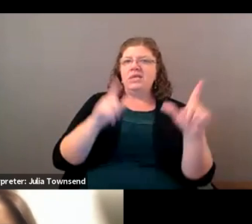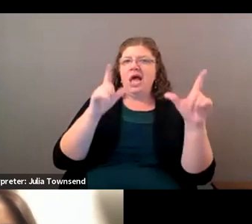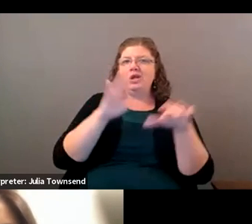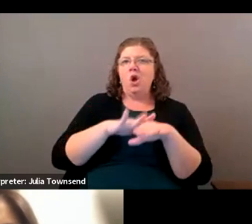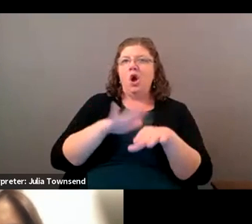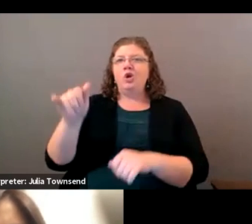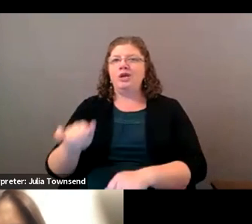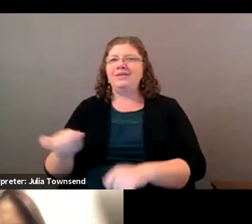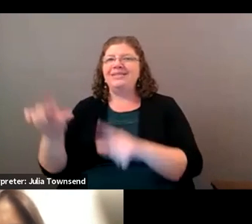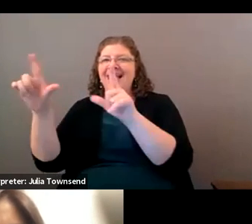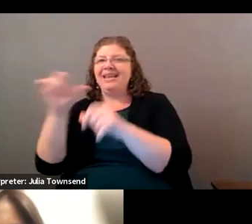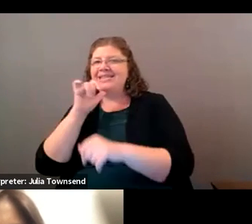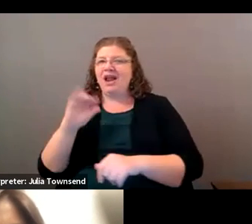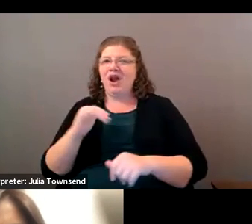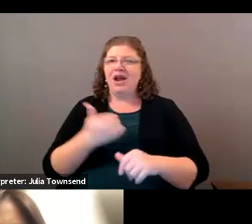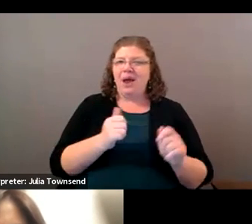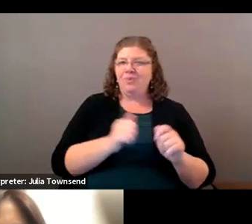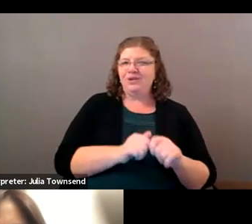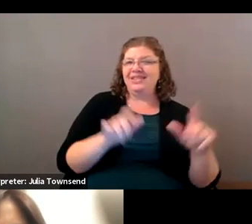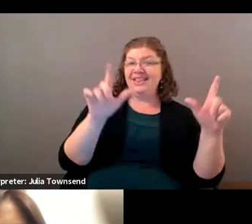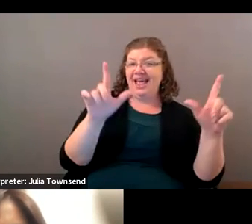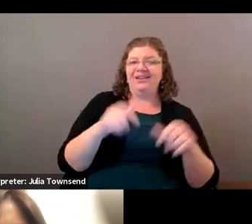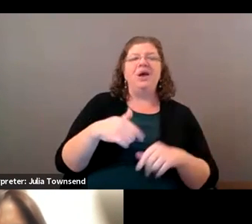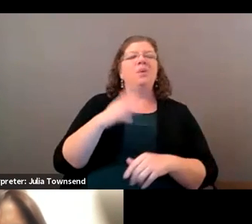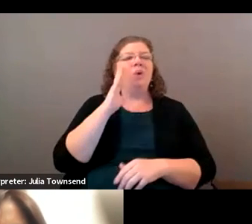suya, pero no en la nuestra. Sí, claro que sí. Gracias.